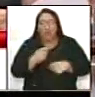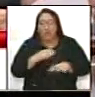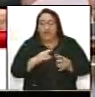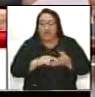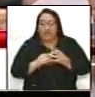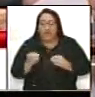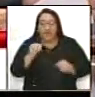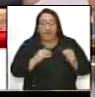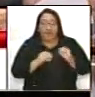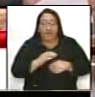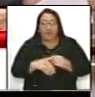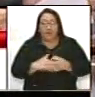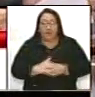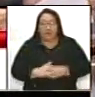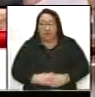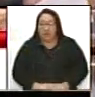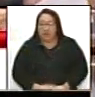armando